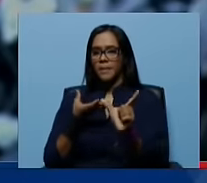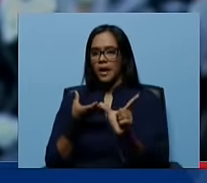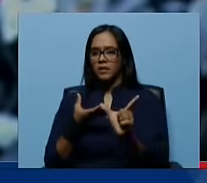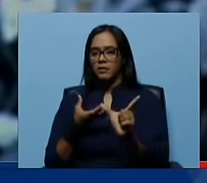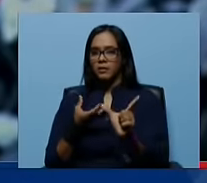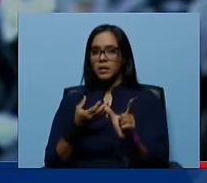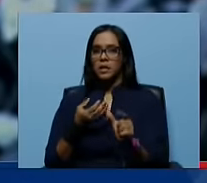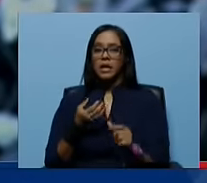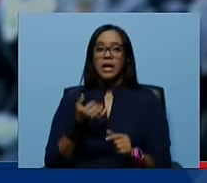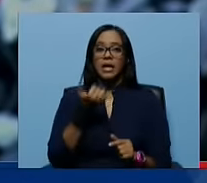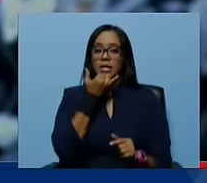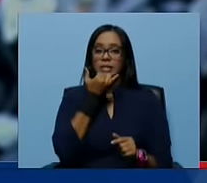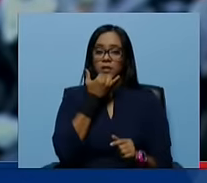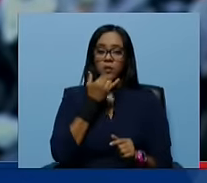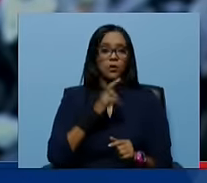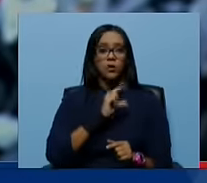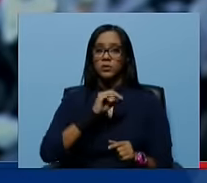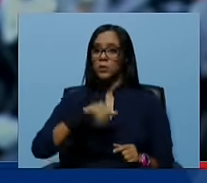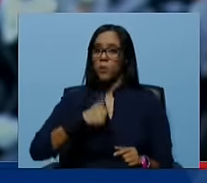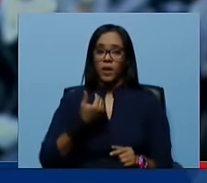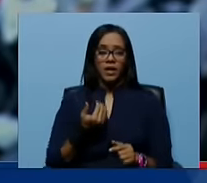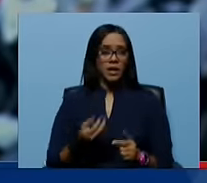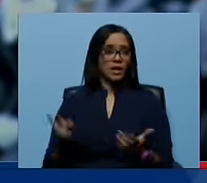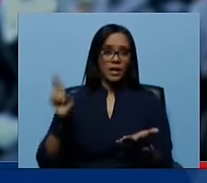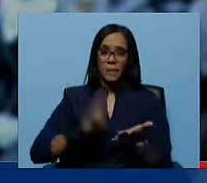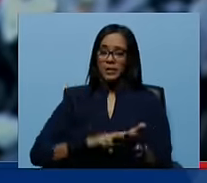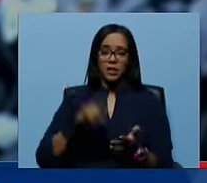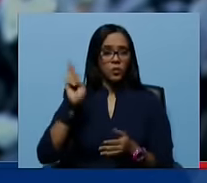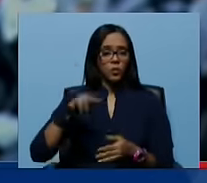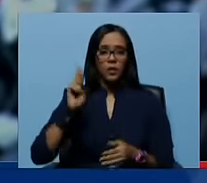Ese error nunca se puede cometer, subestimar.